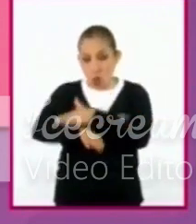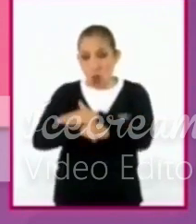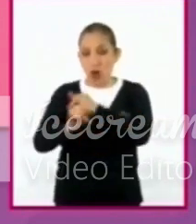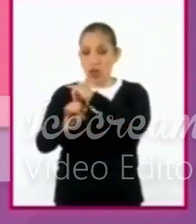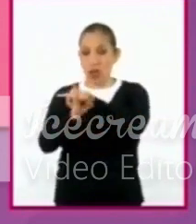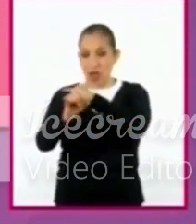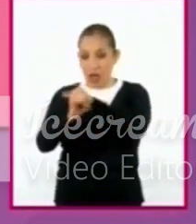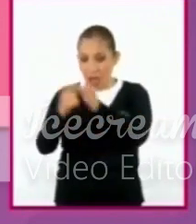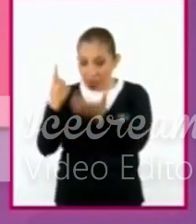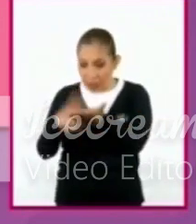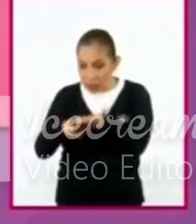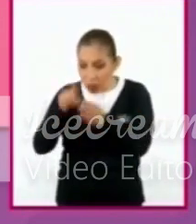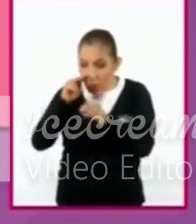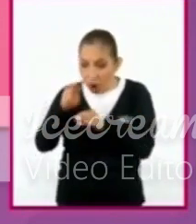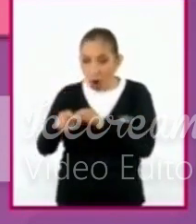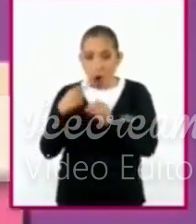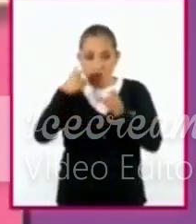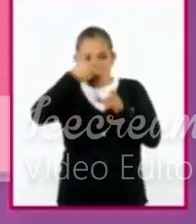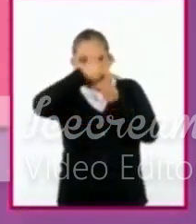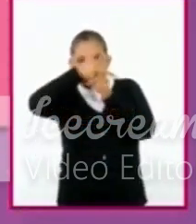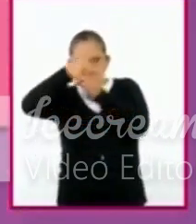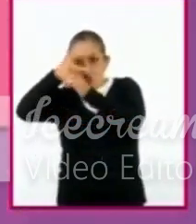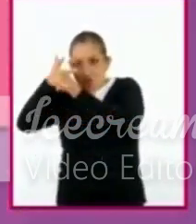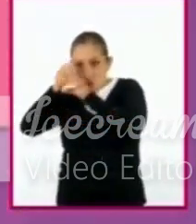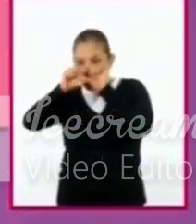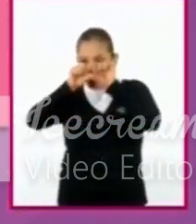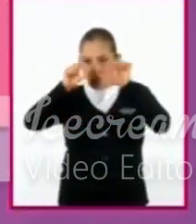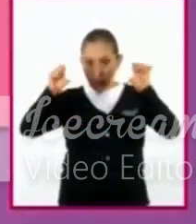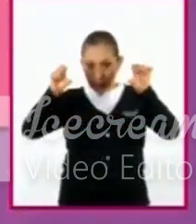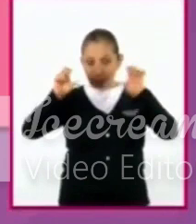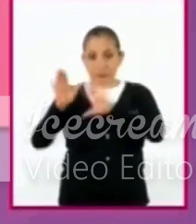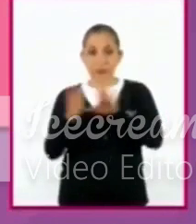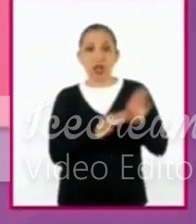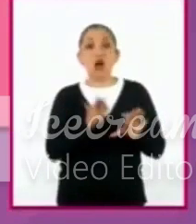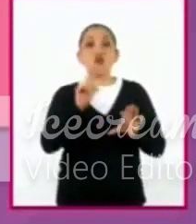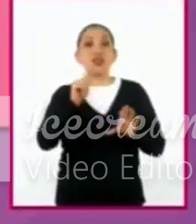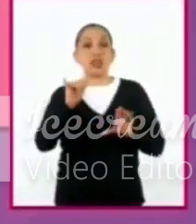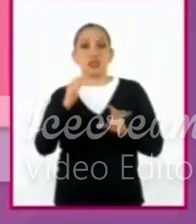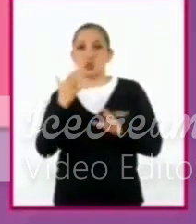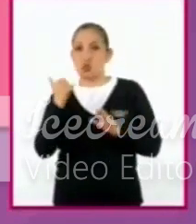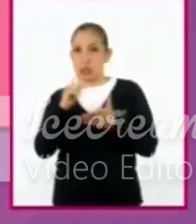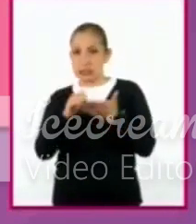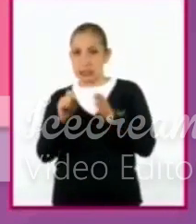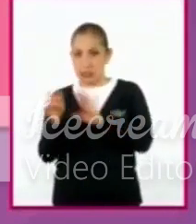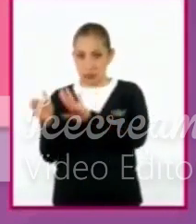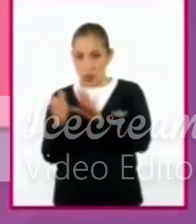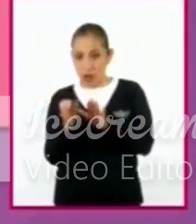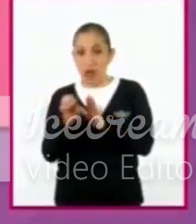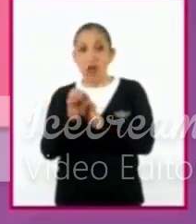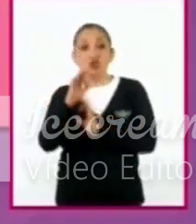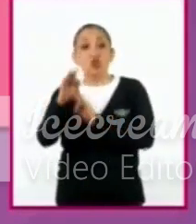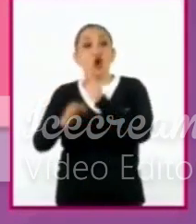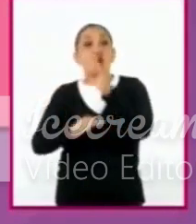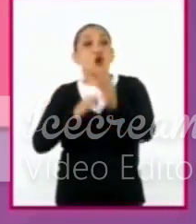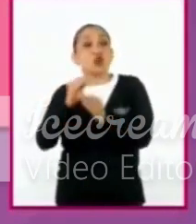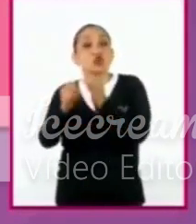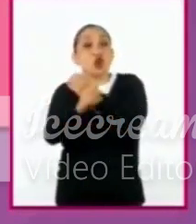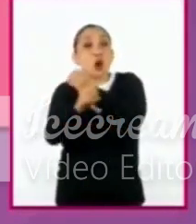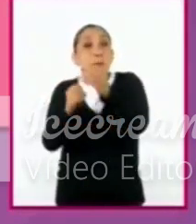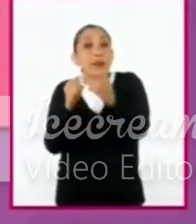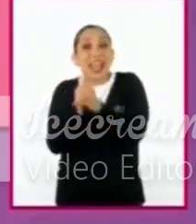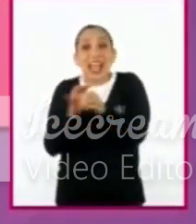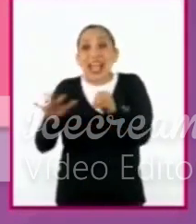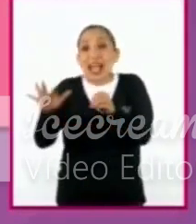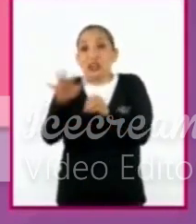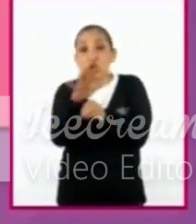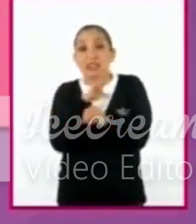digitalizadas y microfilmadas. Las fuentes no escritas son, por ejemplo, todos aquellos objetos que